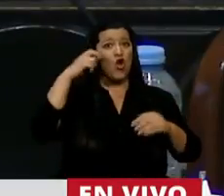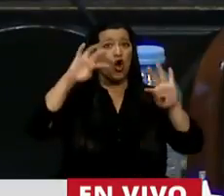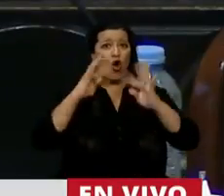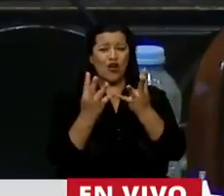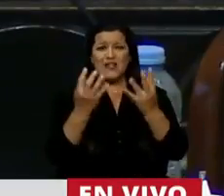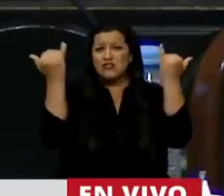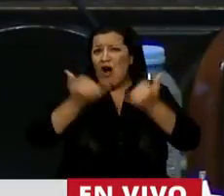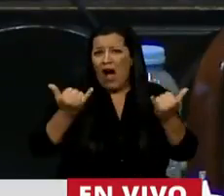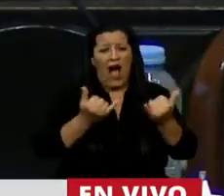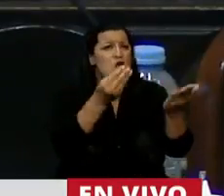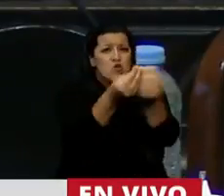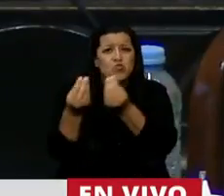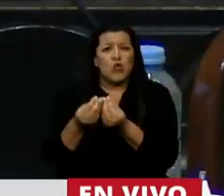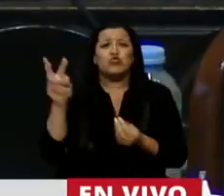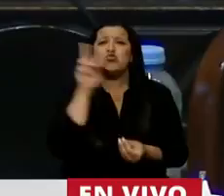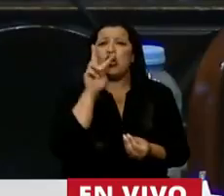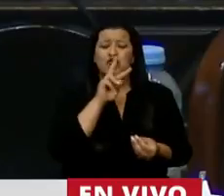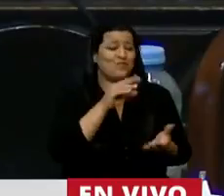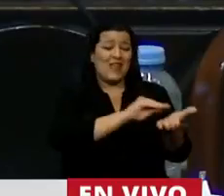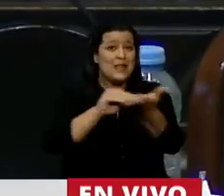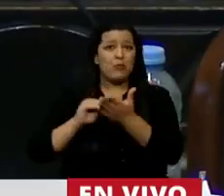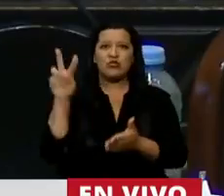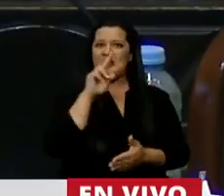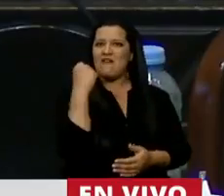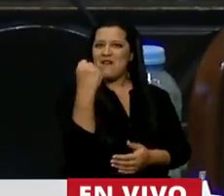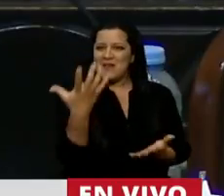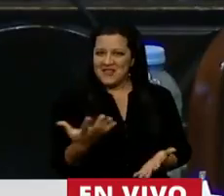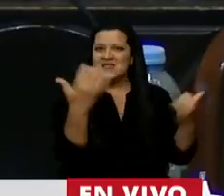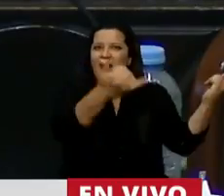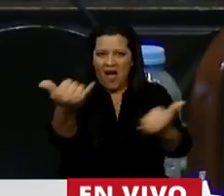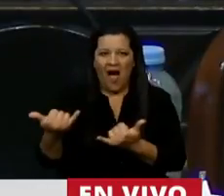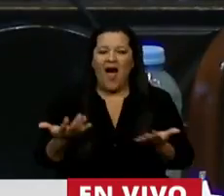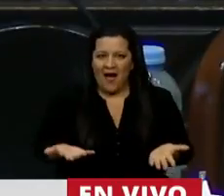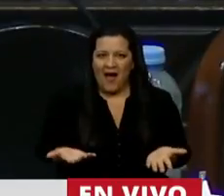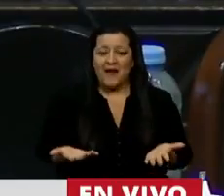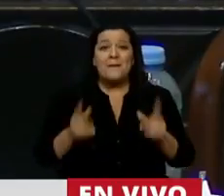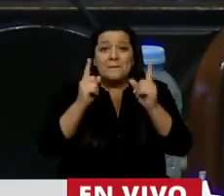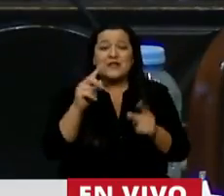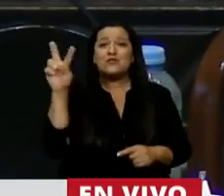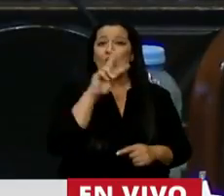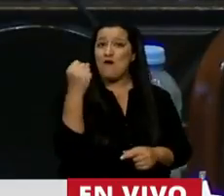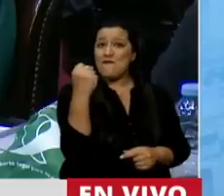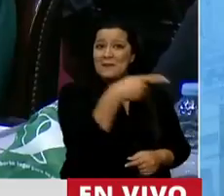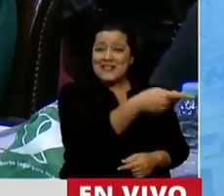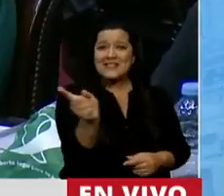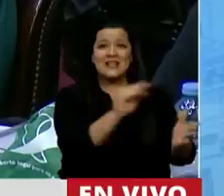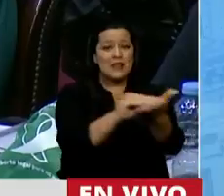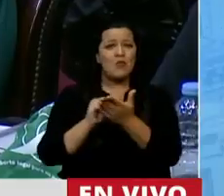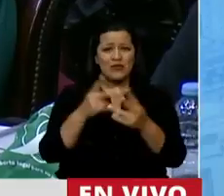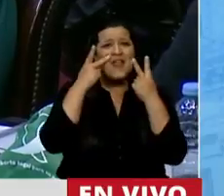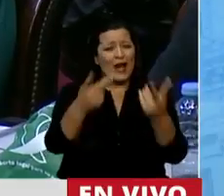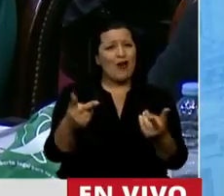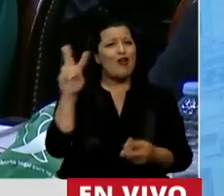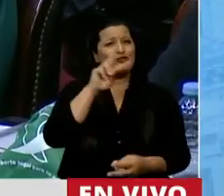Congreso, hay un montón de diputadas feministas. Tiene que ver también con que esas diputadas feministas nos reconocemos no solo